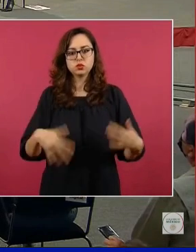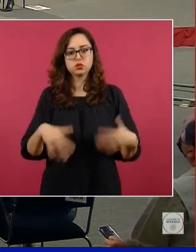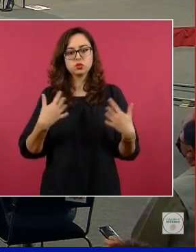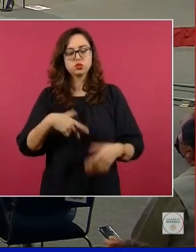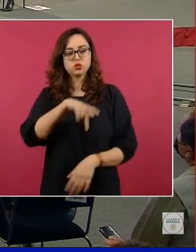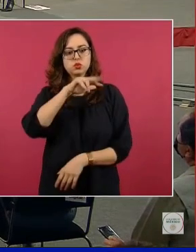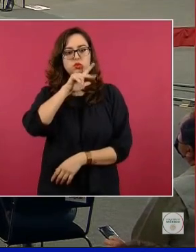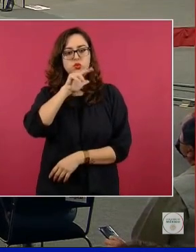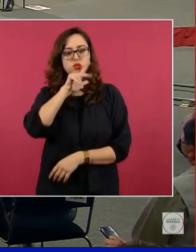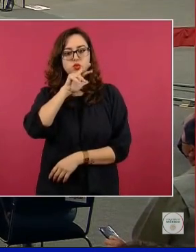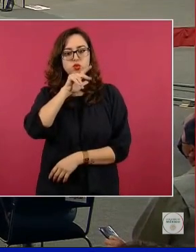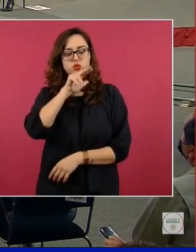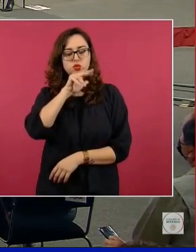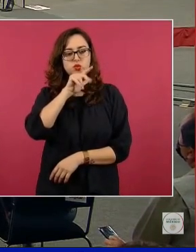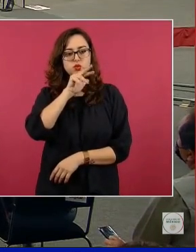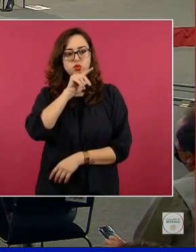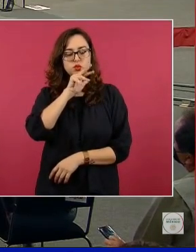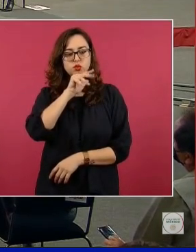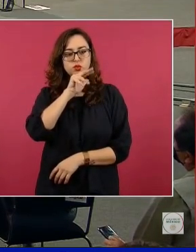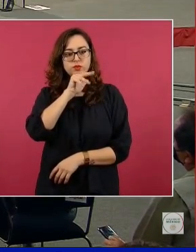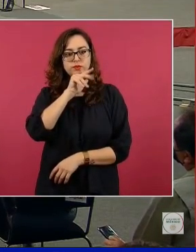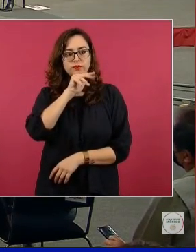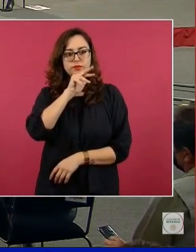creciendo a la par